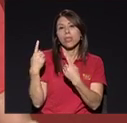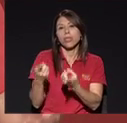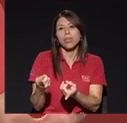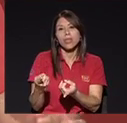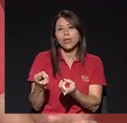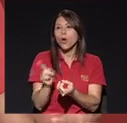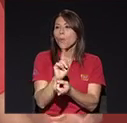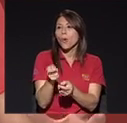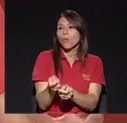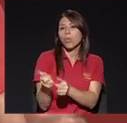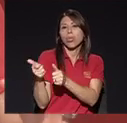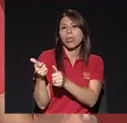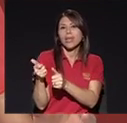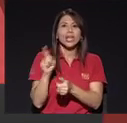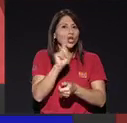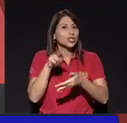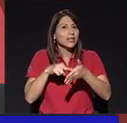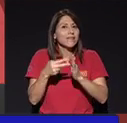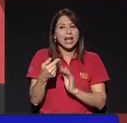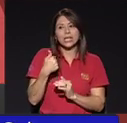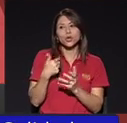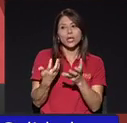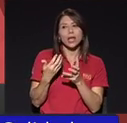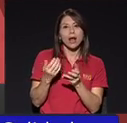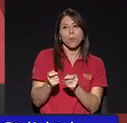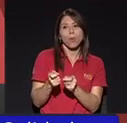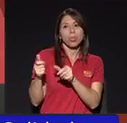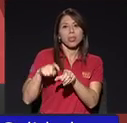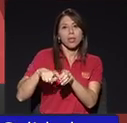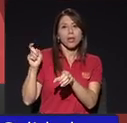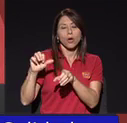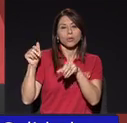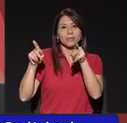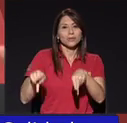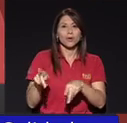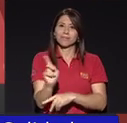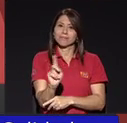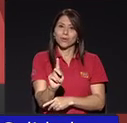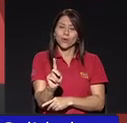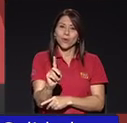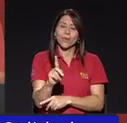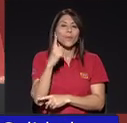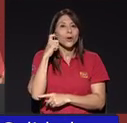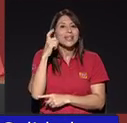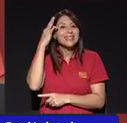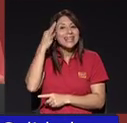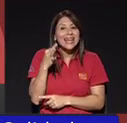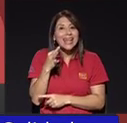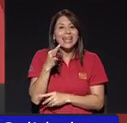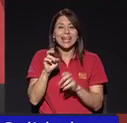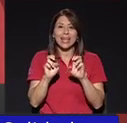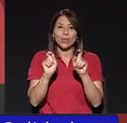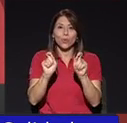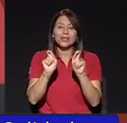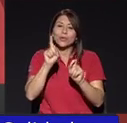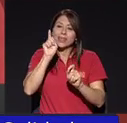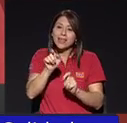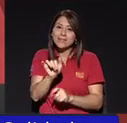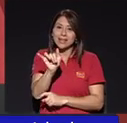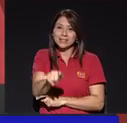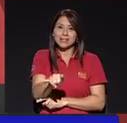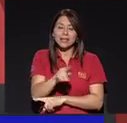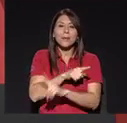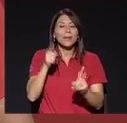en ninguno no hay una intención explícita, ¿verdad?, de excluir a nadie, porque se concibe que así debería ser la educación. Pero yo